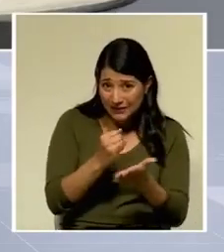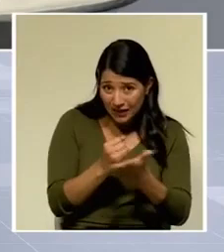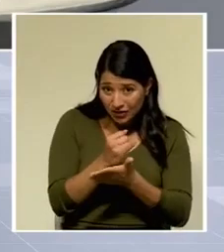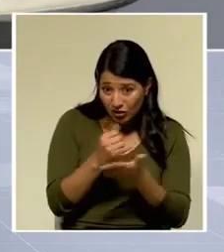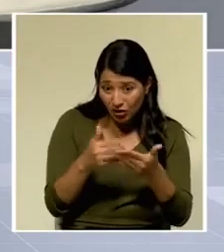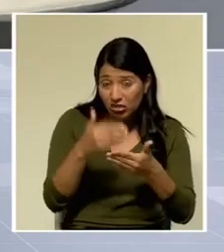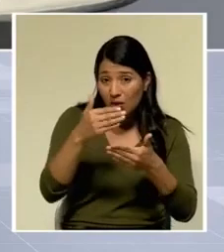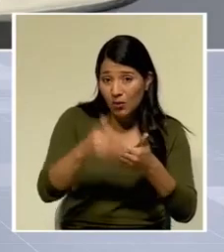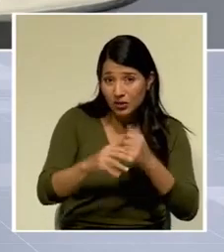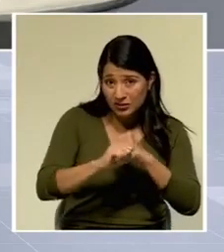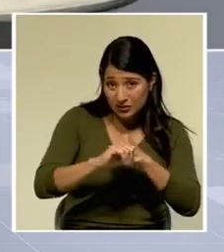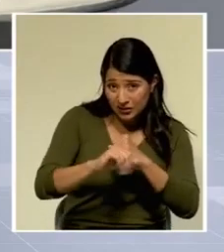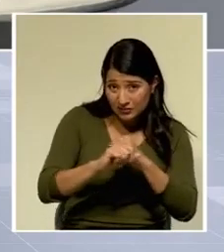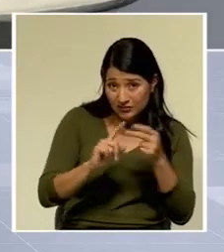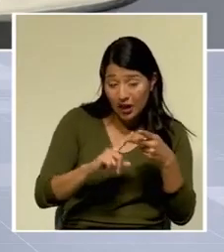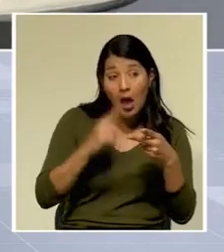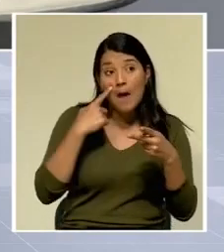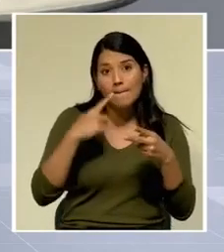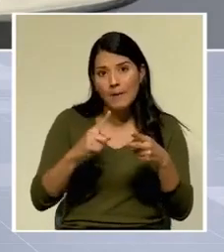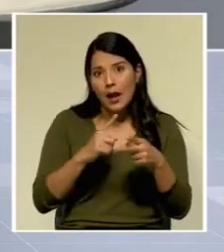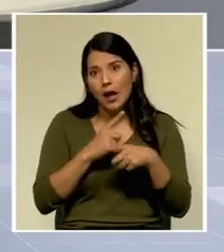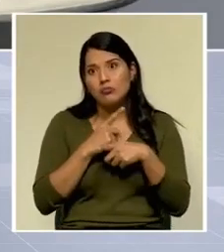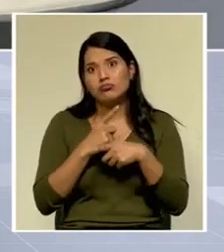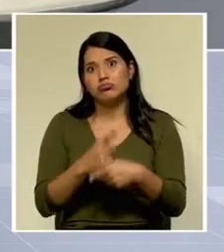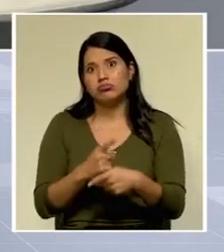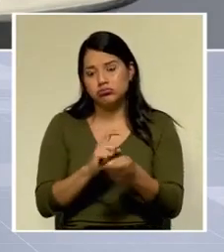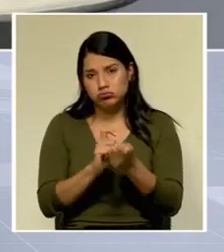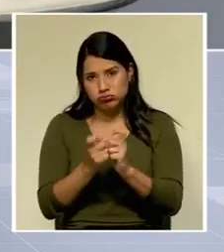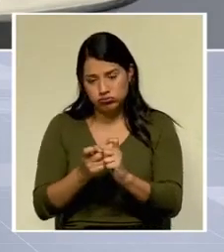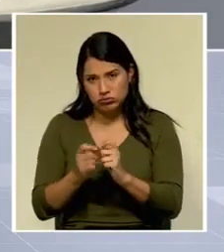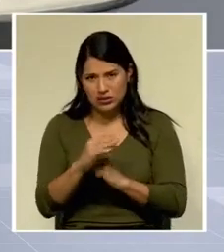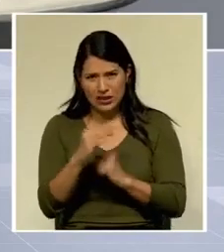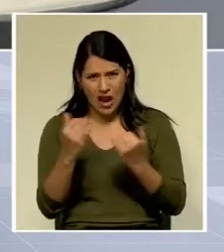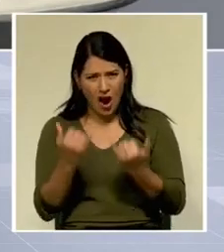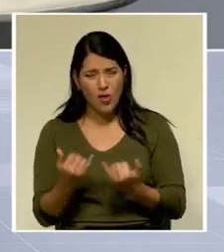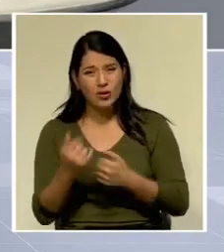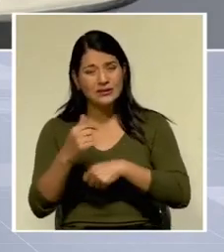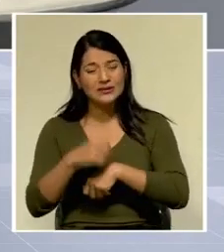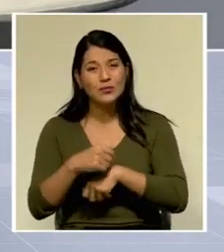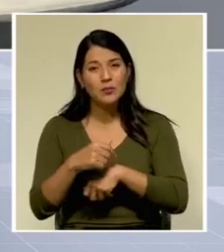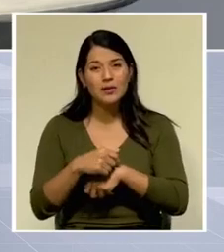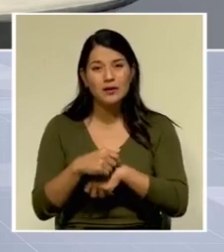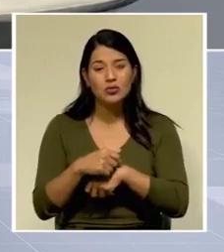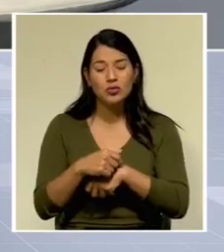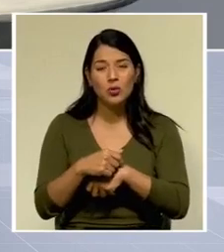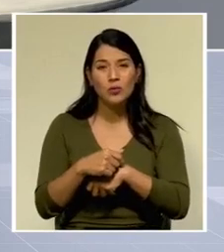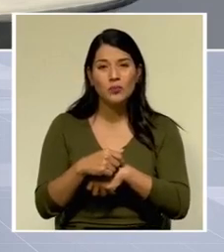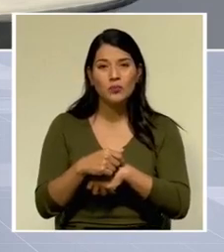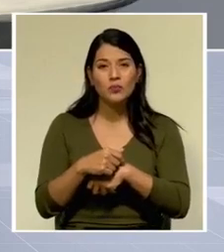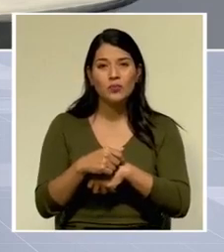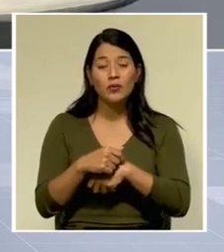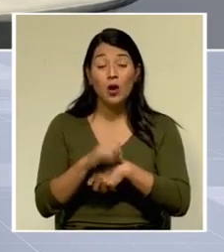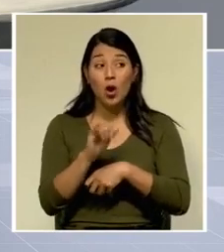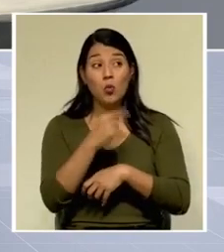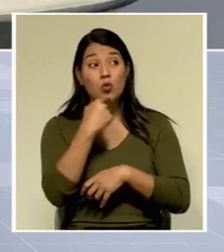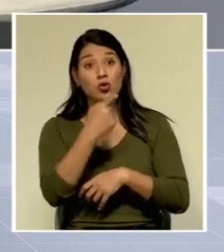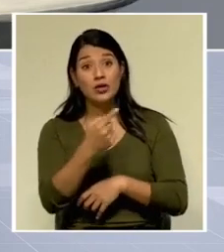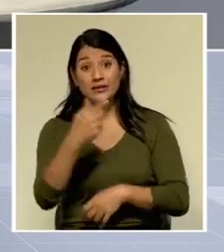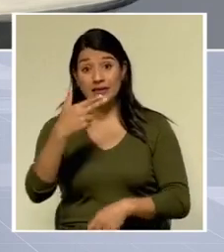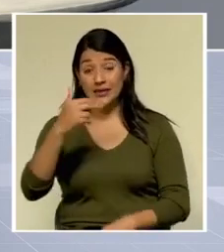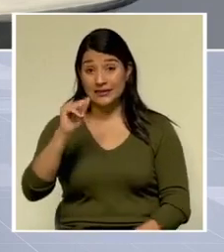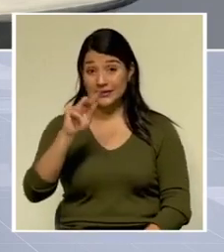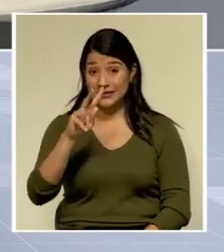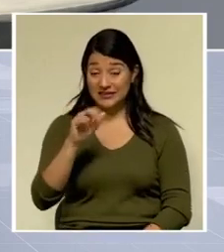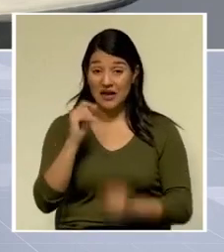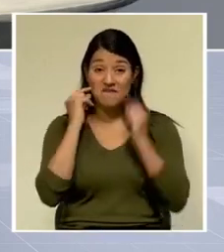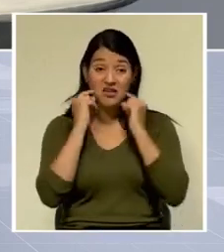hagan entonces los correctivos del caso? Y en este momento se alude, como argumenta don Rodrigo Chávez, que es